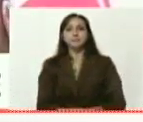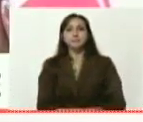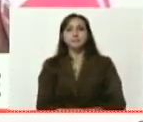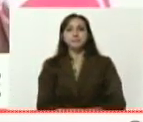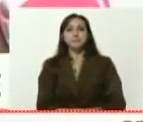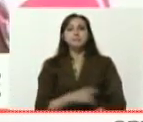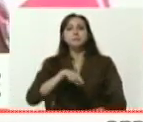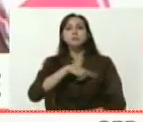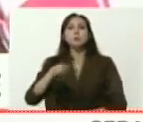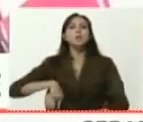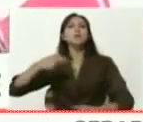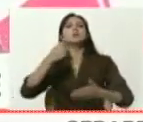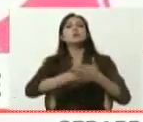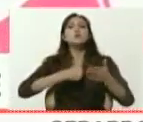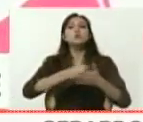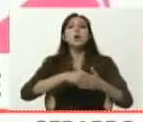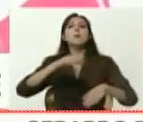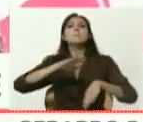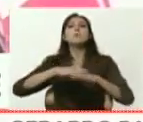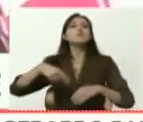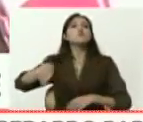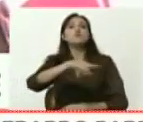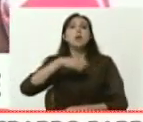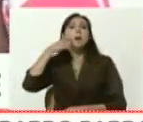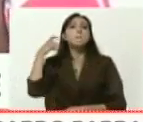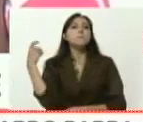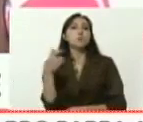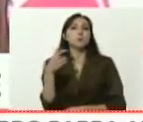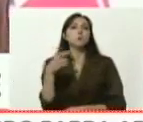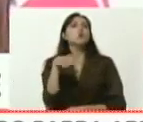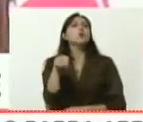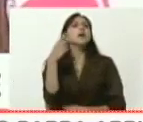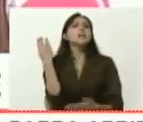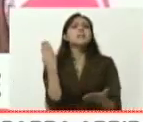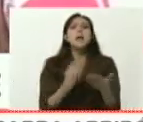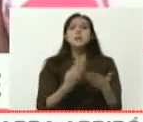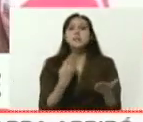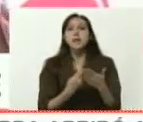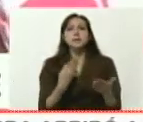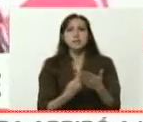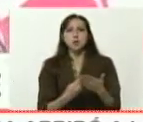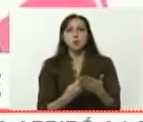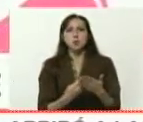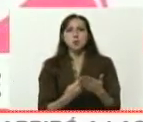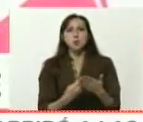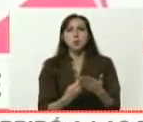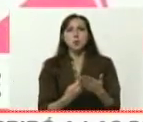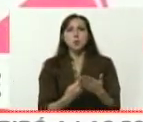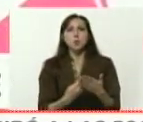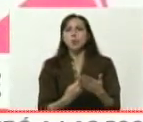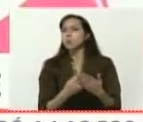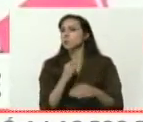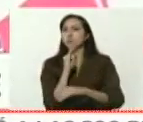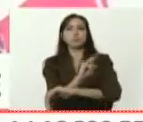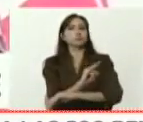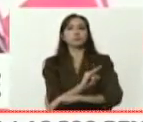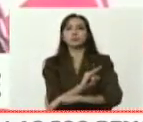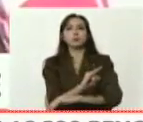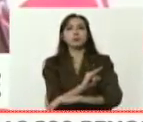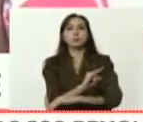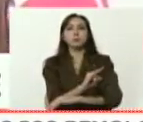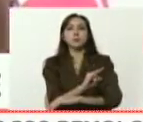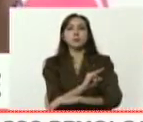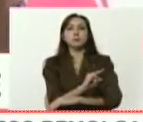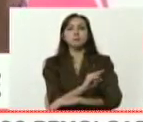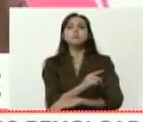Nuestra lucha es por ustedes, que son testigos que no los hemos defraudado, que